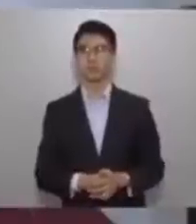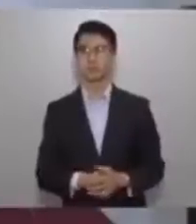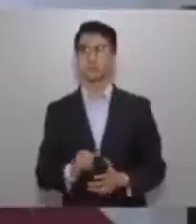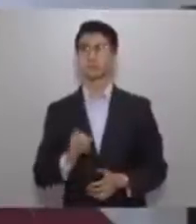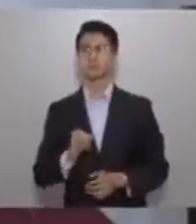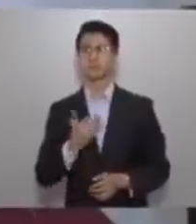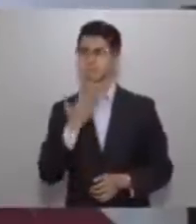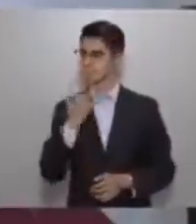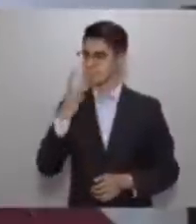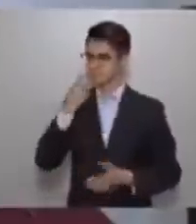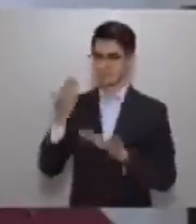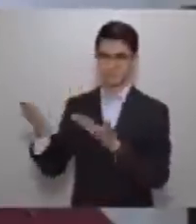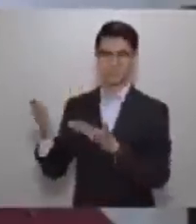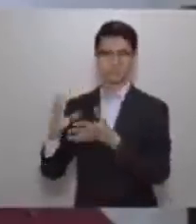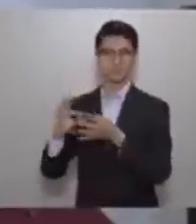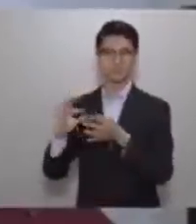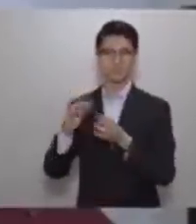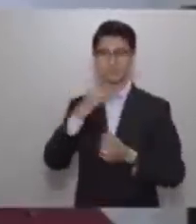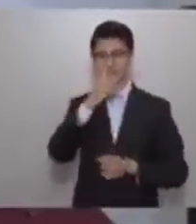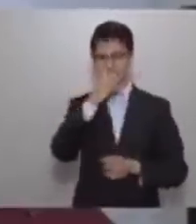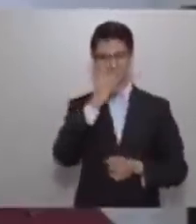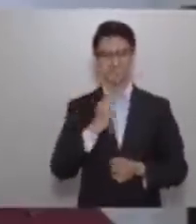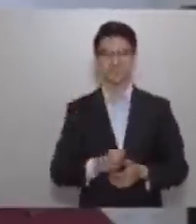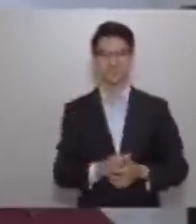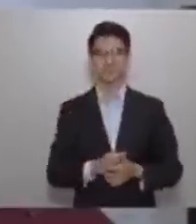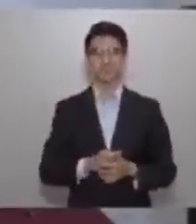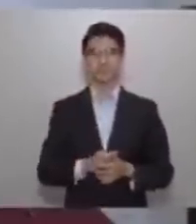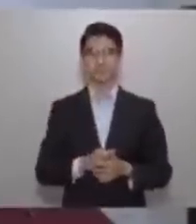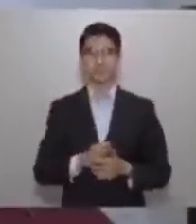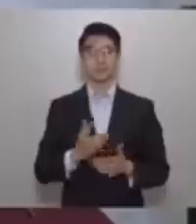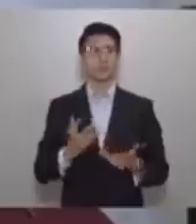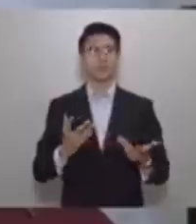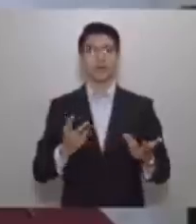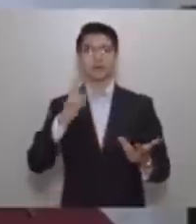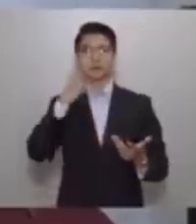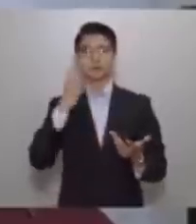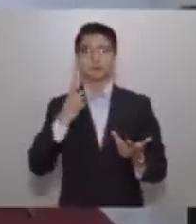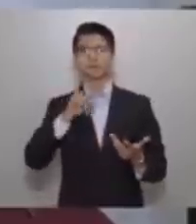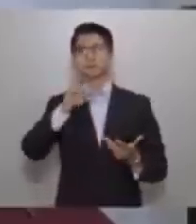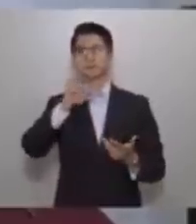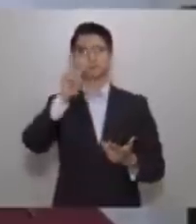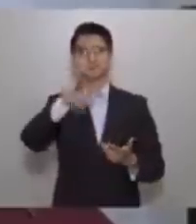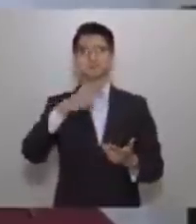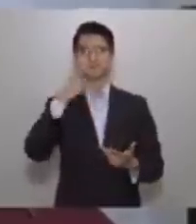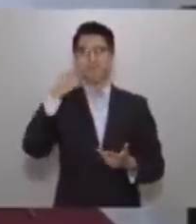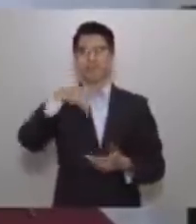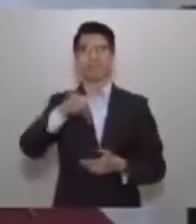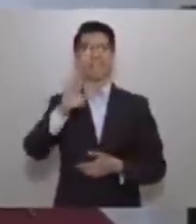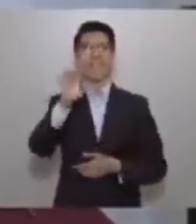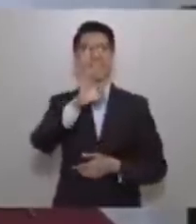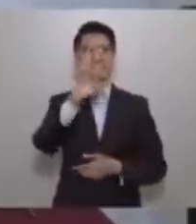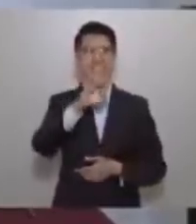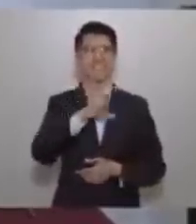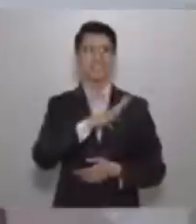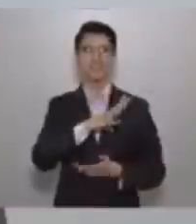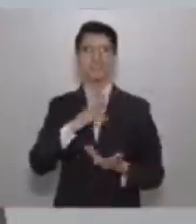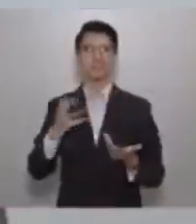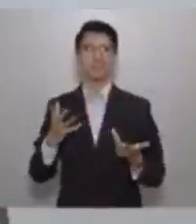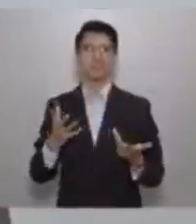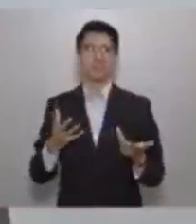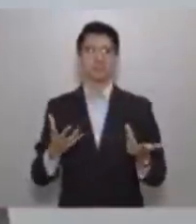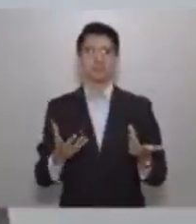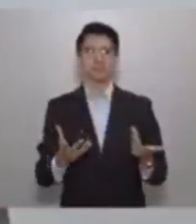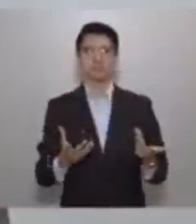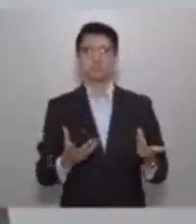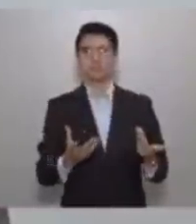cero robos, cero cosas, secuestros, cero casa habitación, ¿sí? Entonces, mientras no podamos tener esas cifras, no podemos decir que estamos bien.